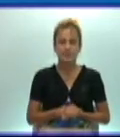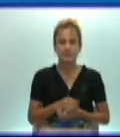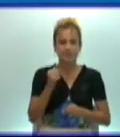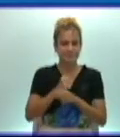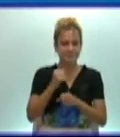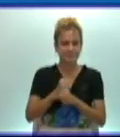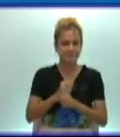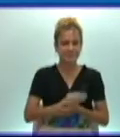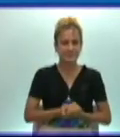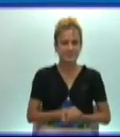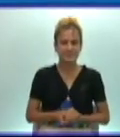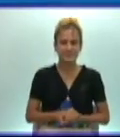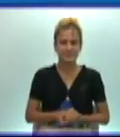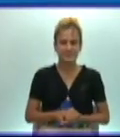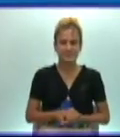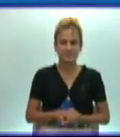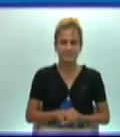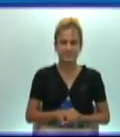Trabajando.